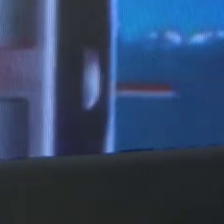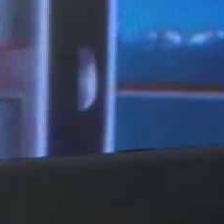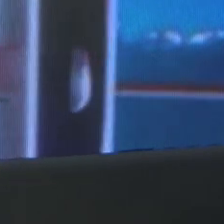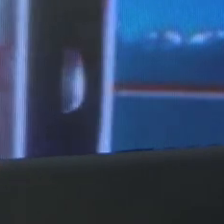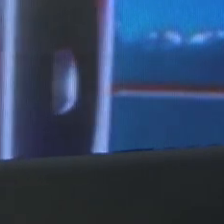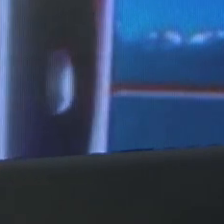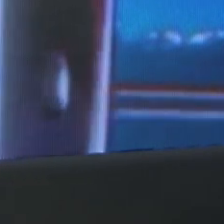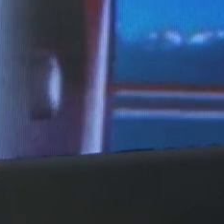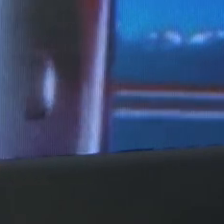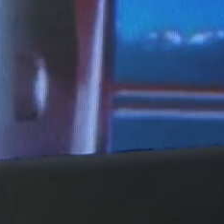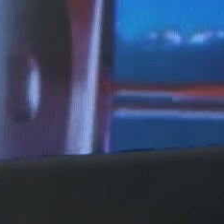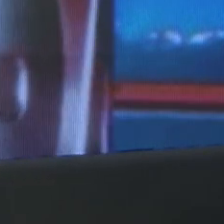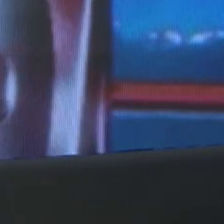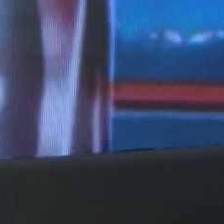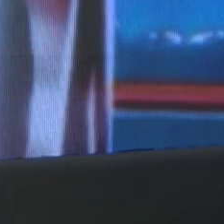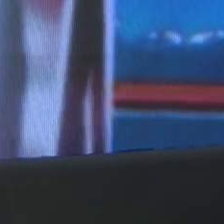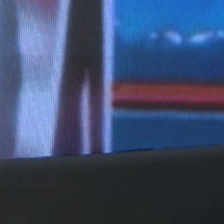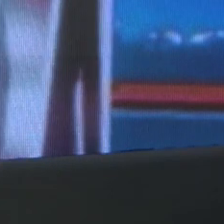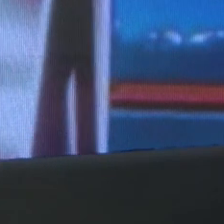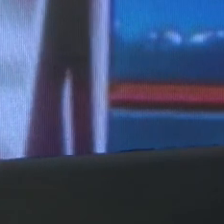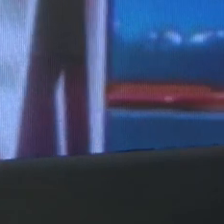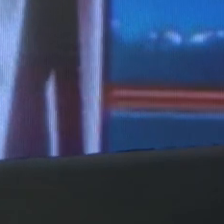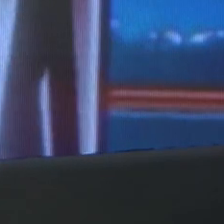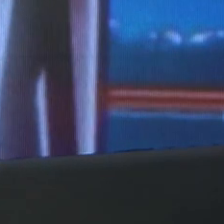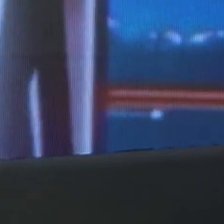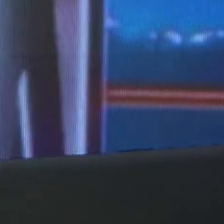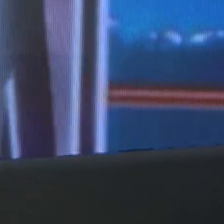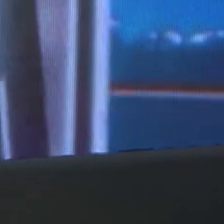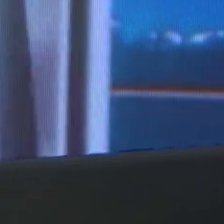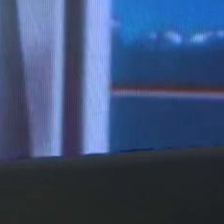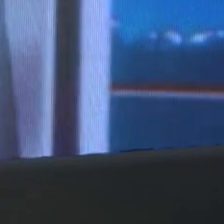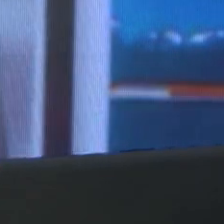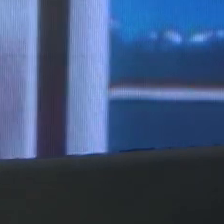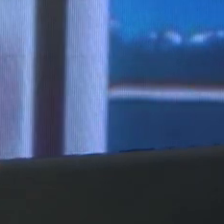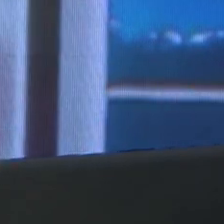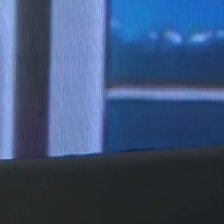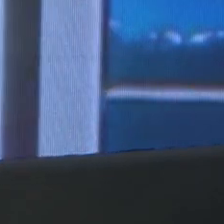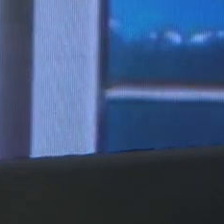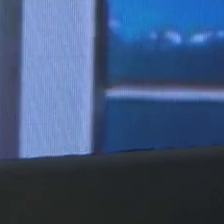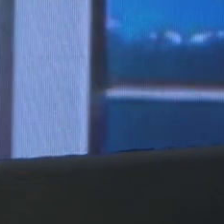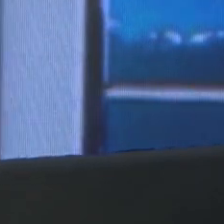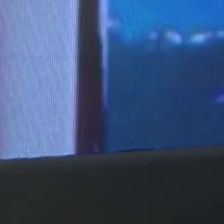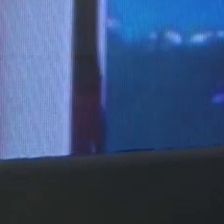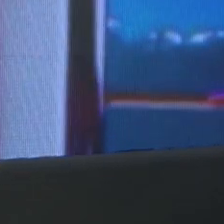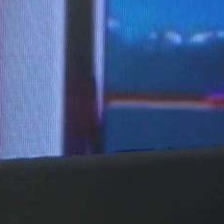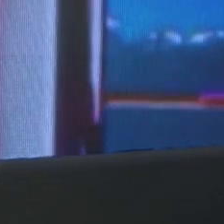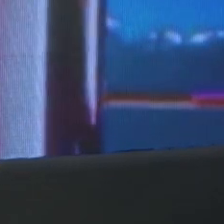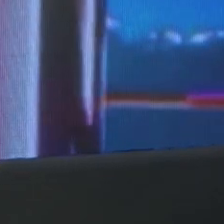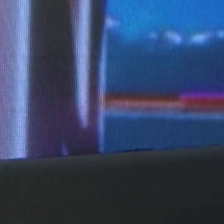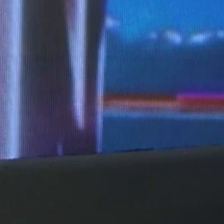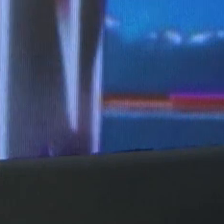norte argentino. Tal vez lo hicieron por desconocimiento, tal vez lo hicieron por una cuestión política partidaria.